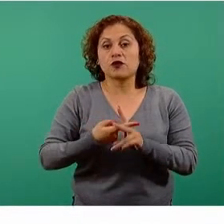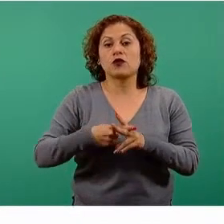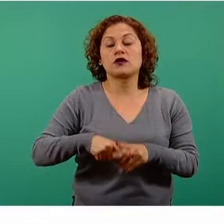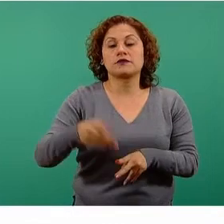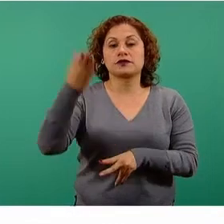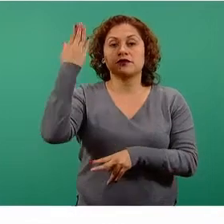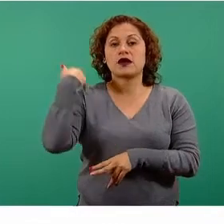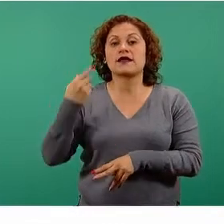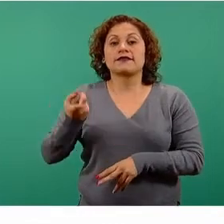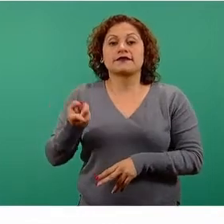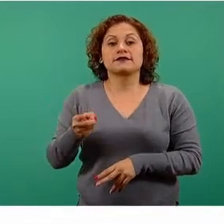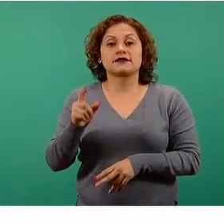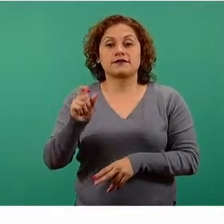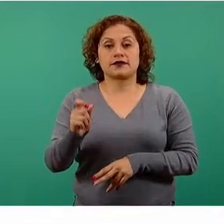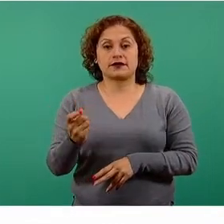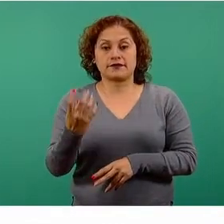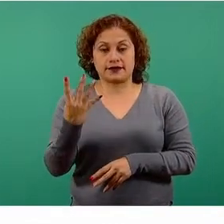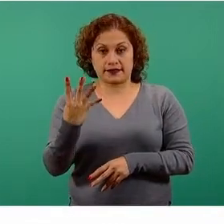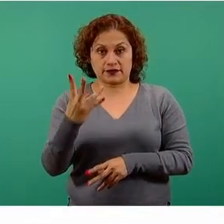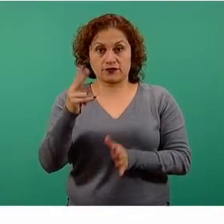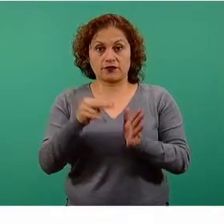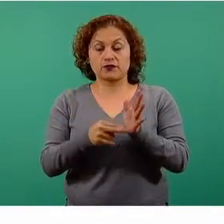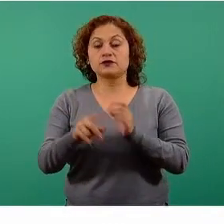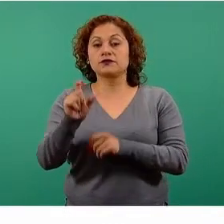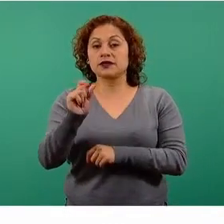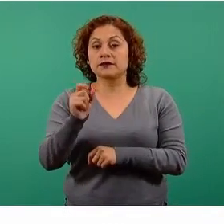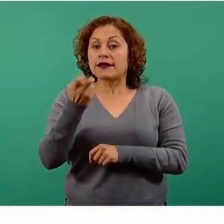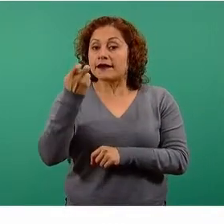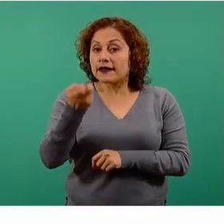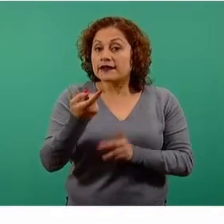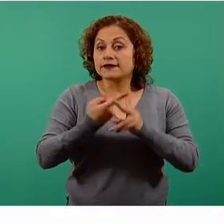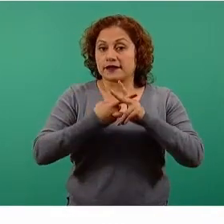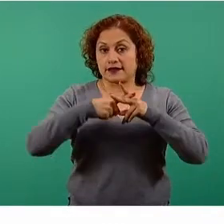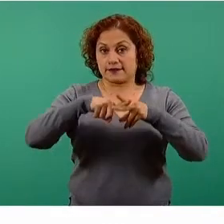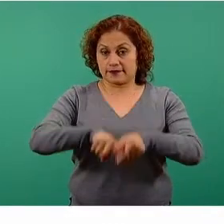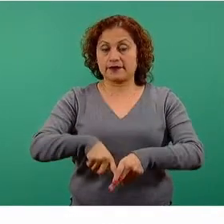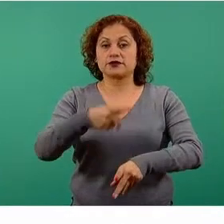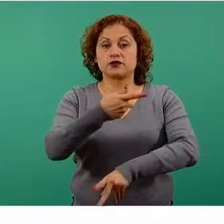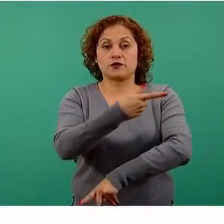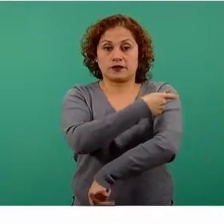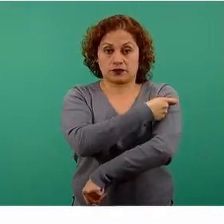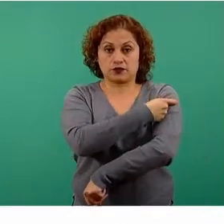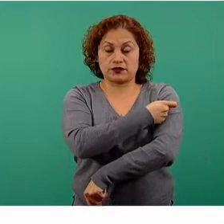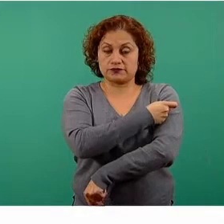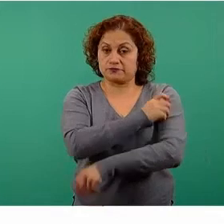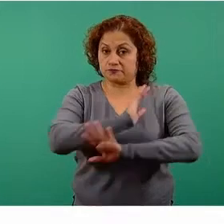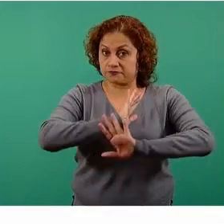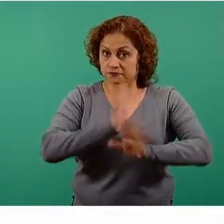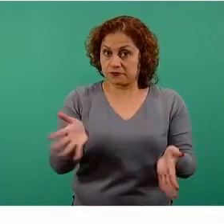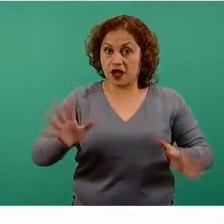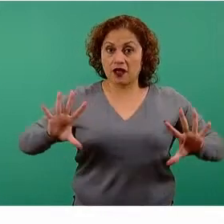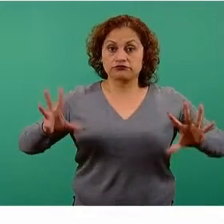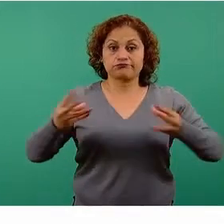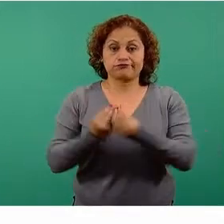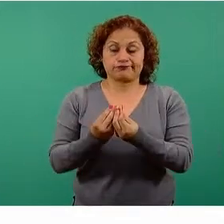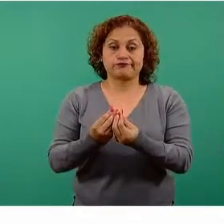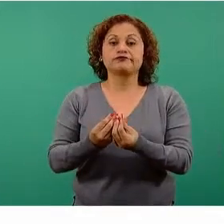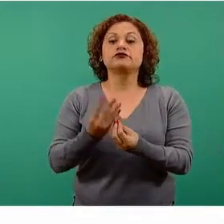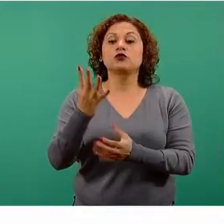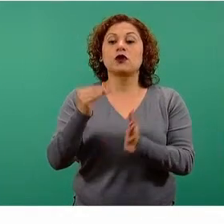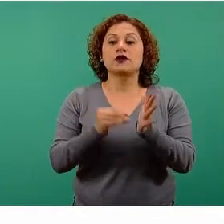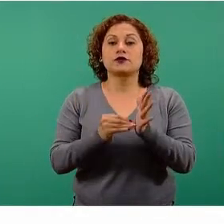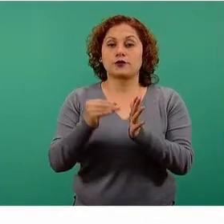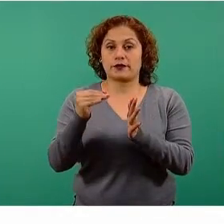de diciembre, fecha en que empezó la vacunación contra COVID-19. 4 millones ya tenemos cubiertas a